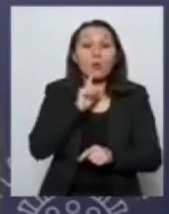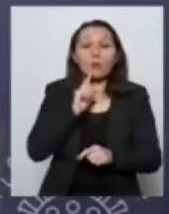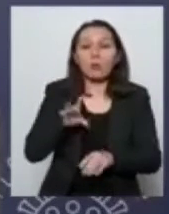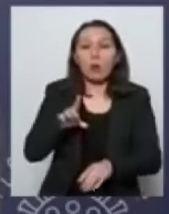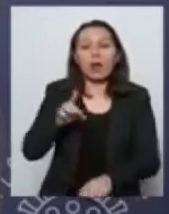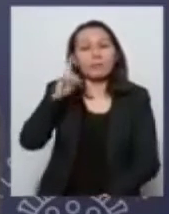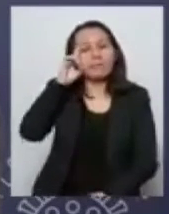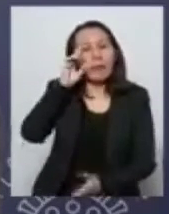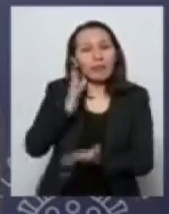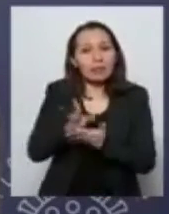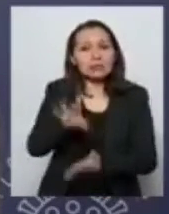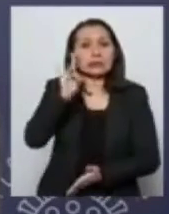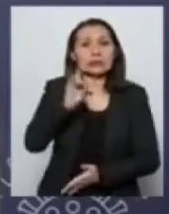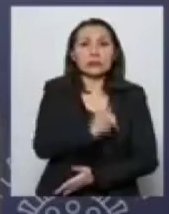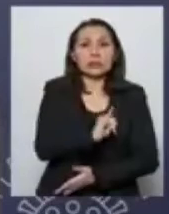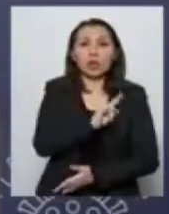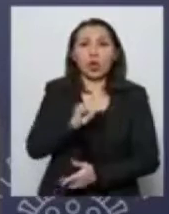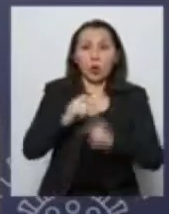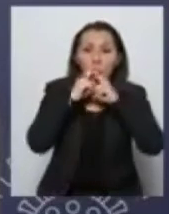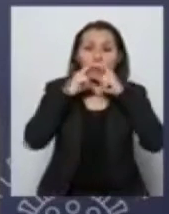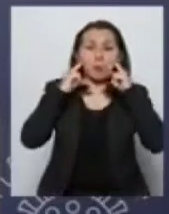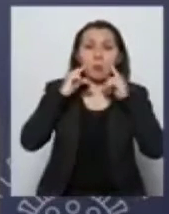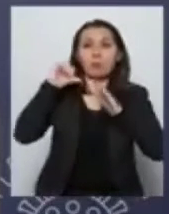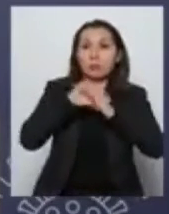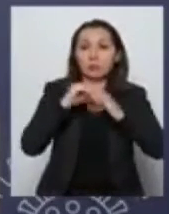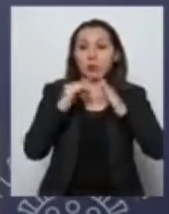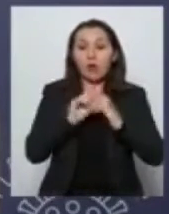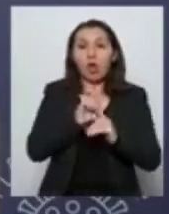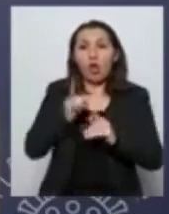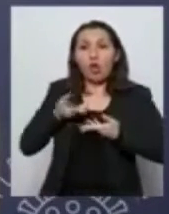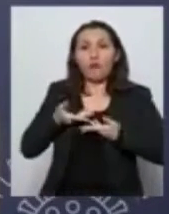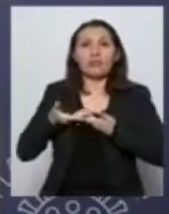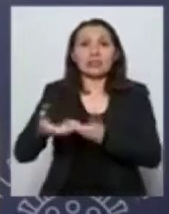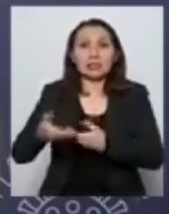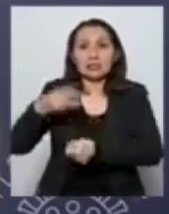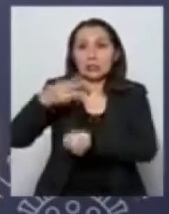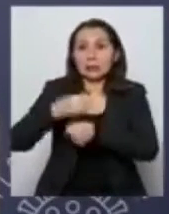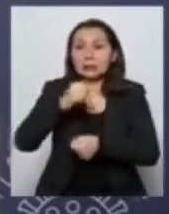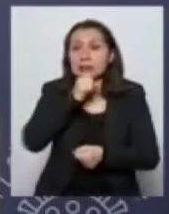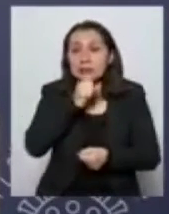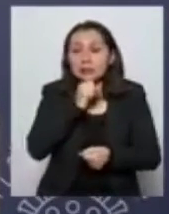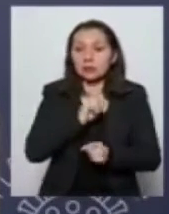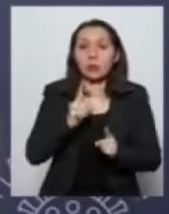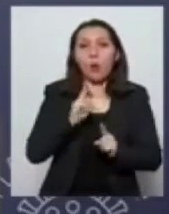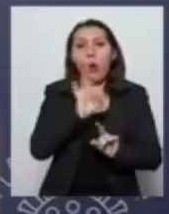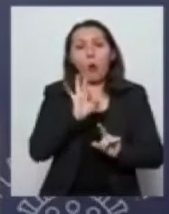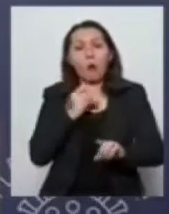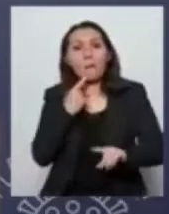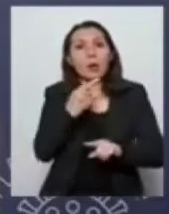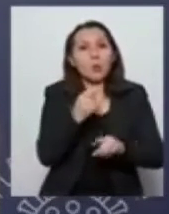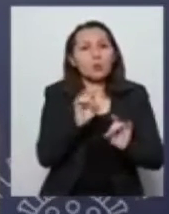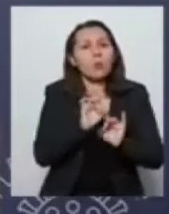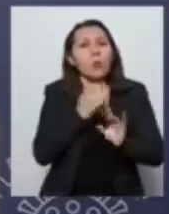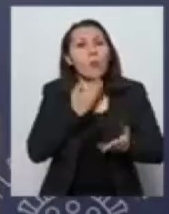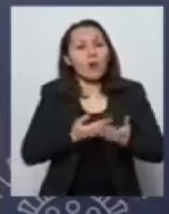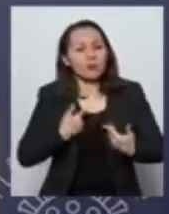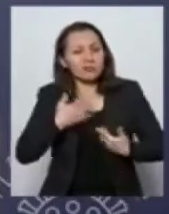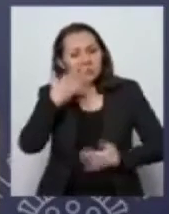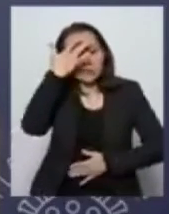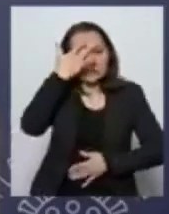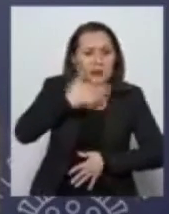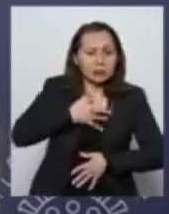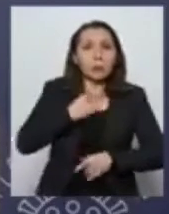una mascarilla, de mantenerse en cuarentena, de no ir a ver a un adulto mayor, de consultar oportunamente si se